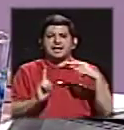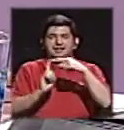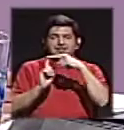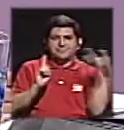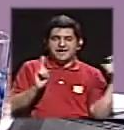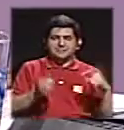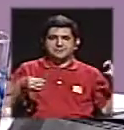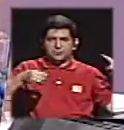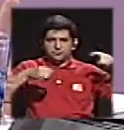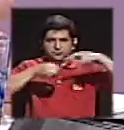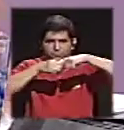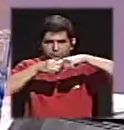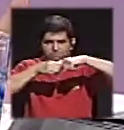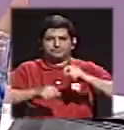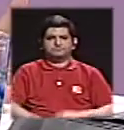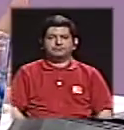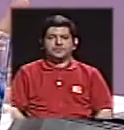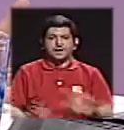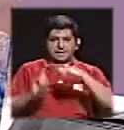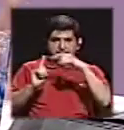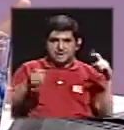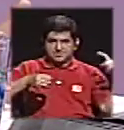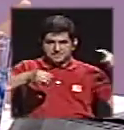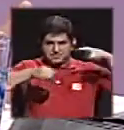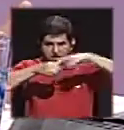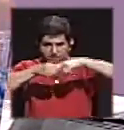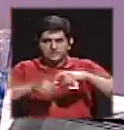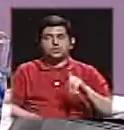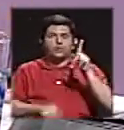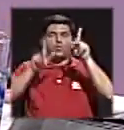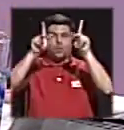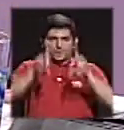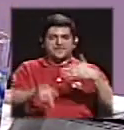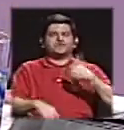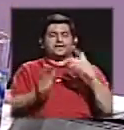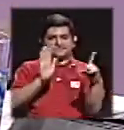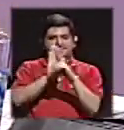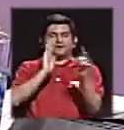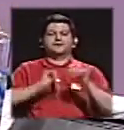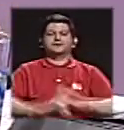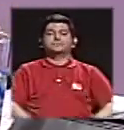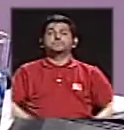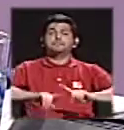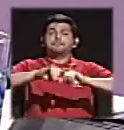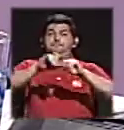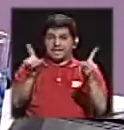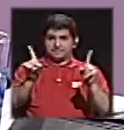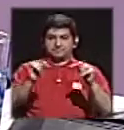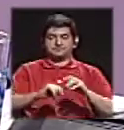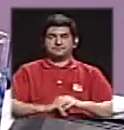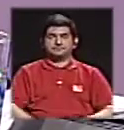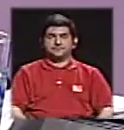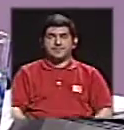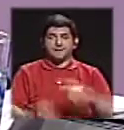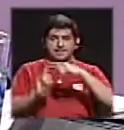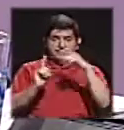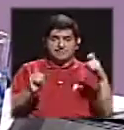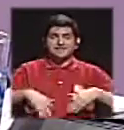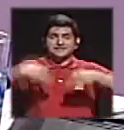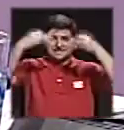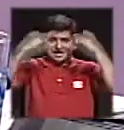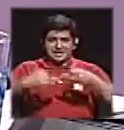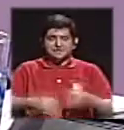concepción. Entonces, desde la concepción hay una persona que tiene derechos. Sin embargo, a partir del